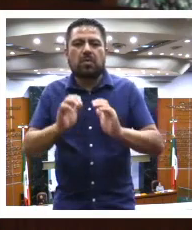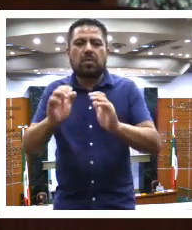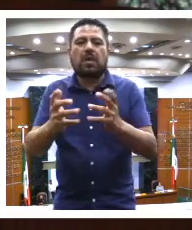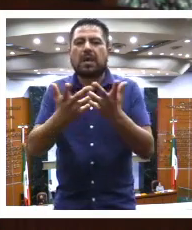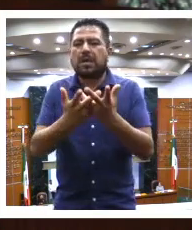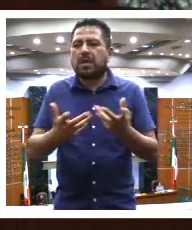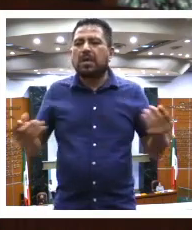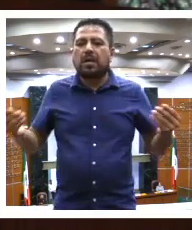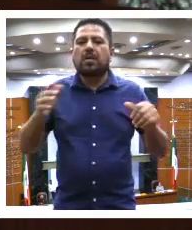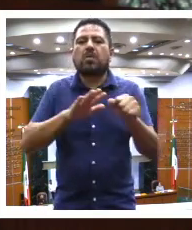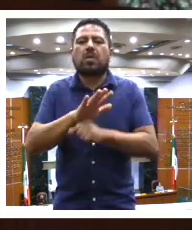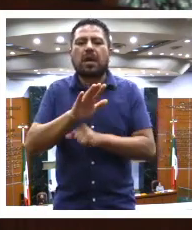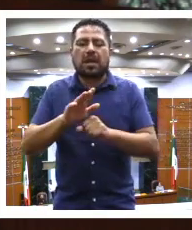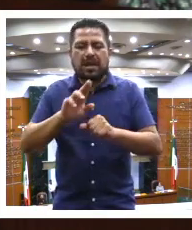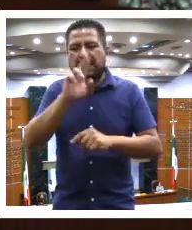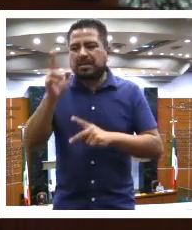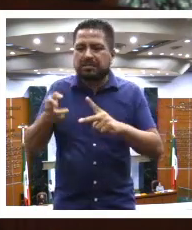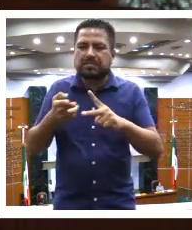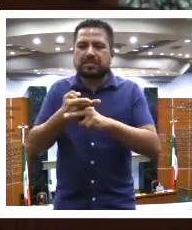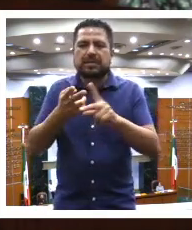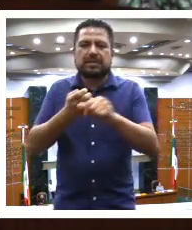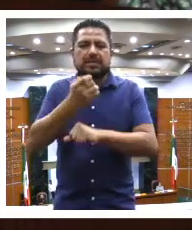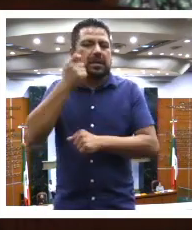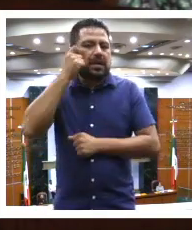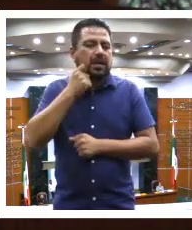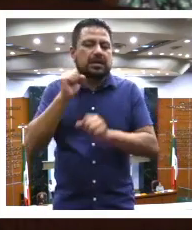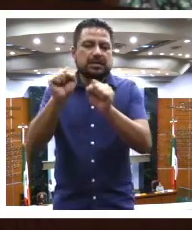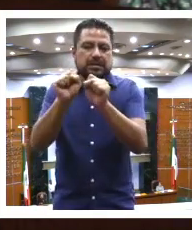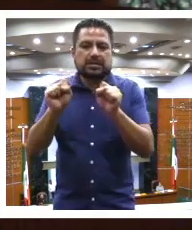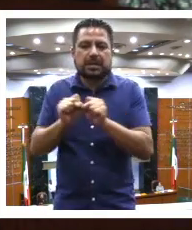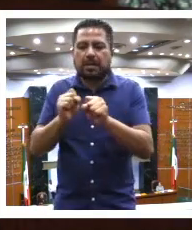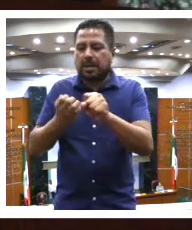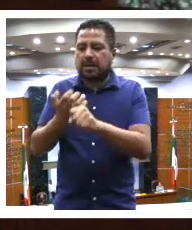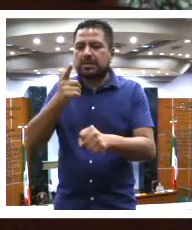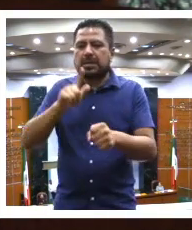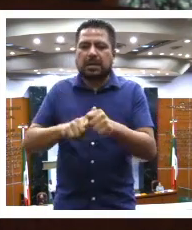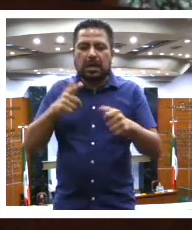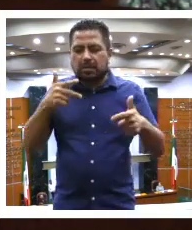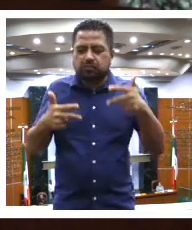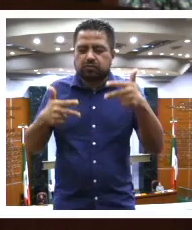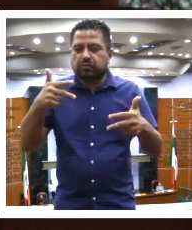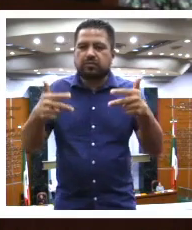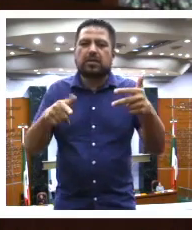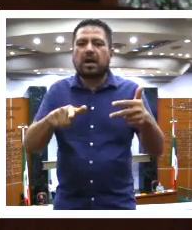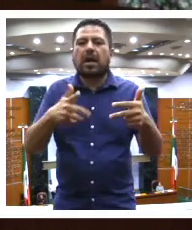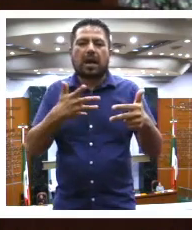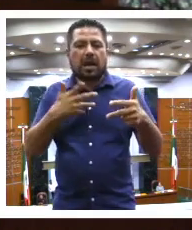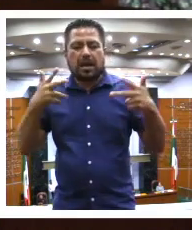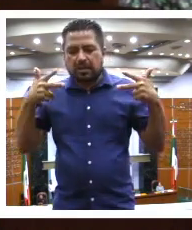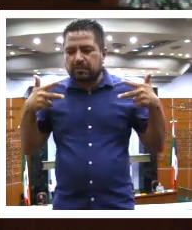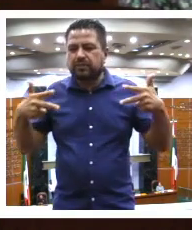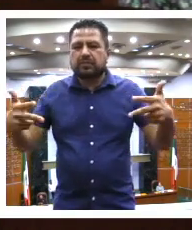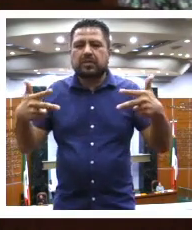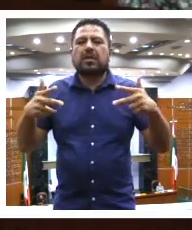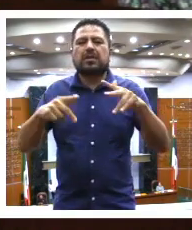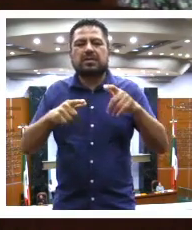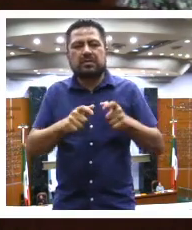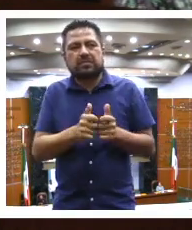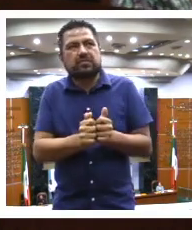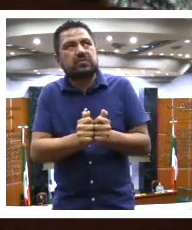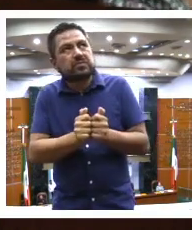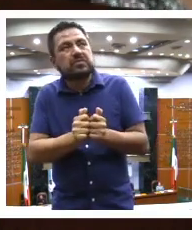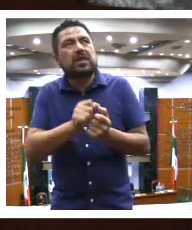erradicar el crimen en el Estado de Guerrero a través de un sistema Estatal de videovigilancia que cuente con cámaras drones